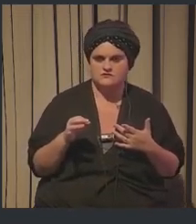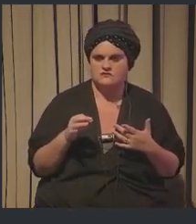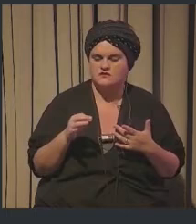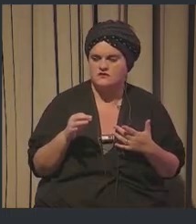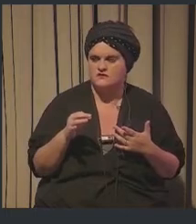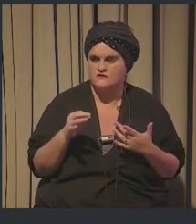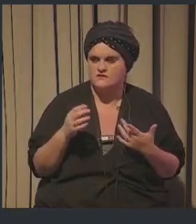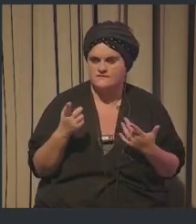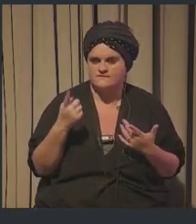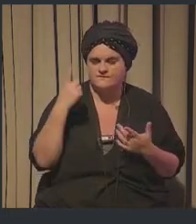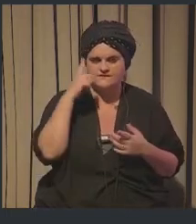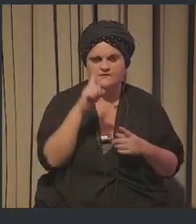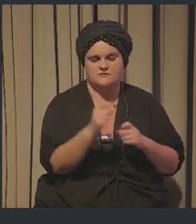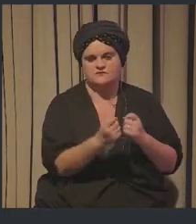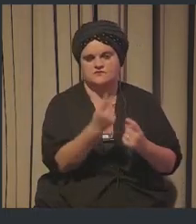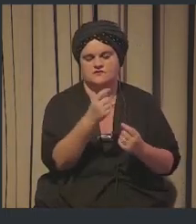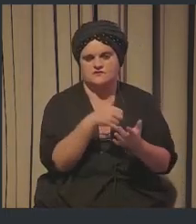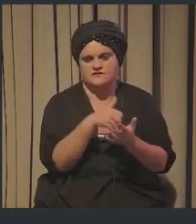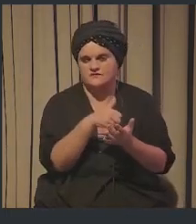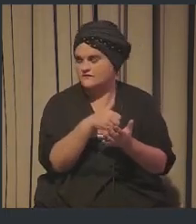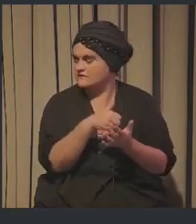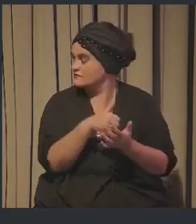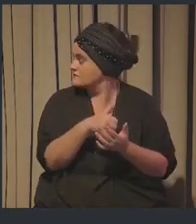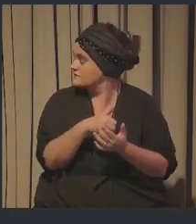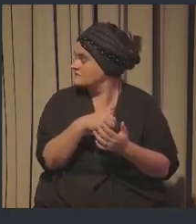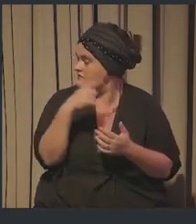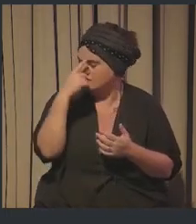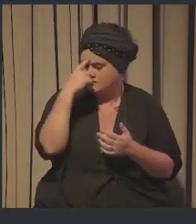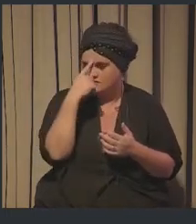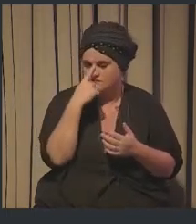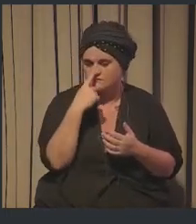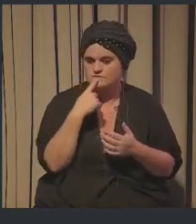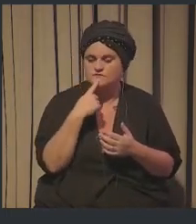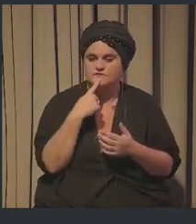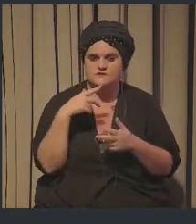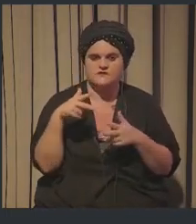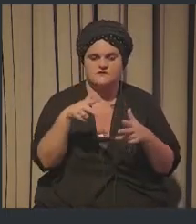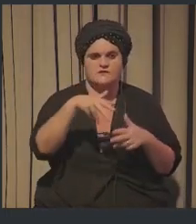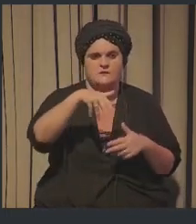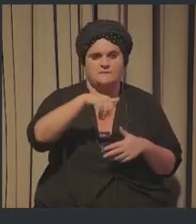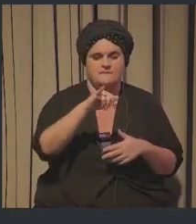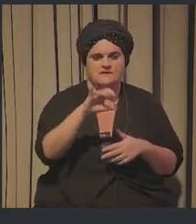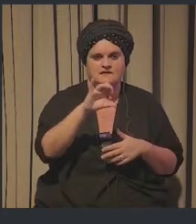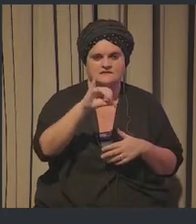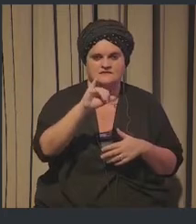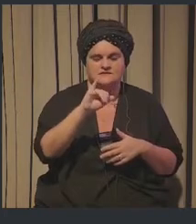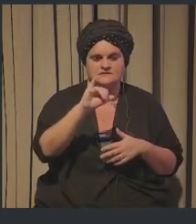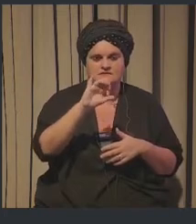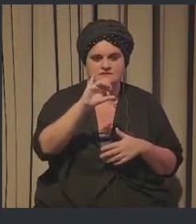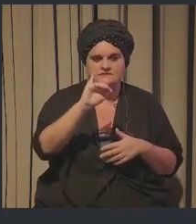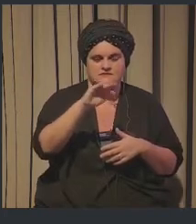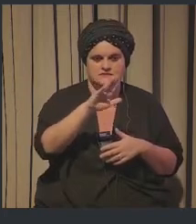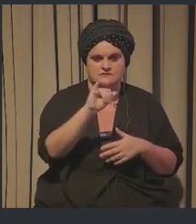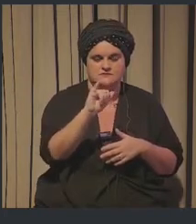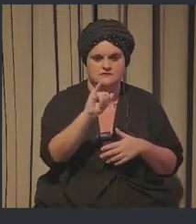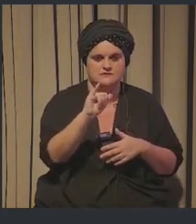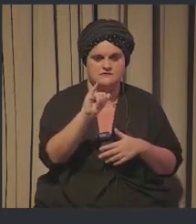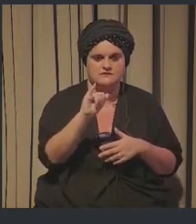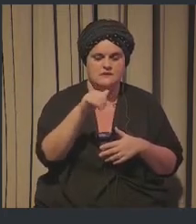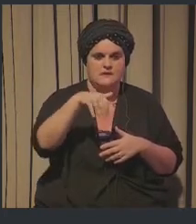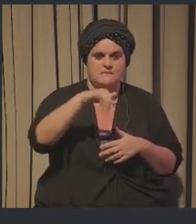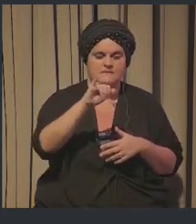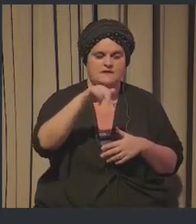Señales débiles. Esto me encanta, esta imagen. Es la imagen del río Missouri, bueno, del río Mississippi, más bien, en el norte de